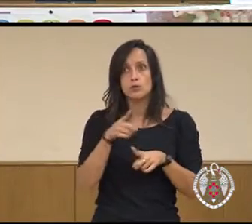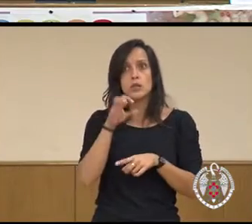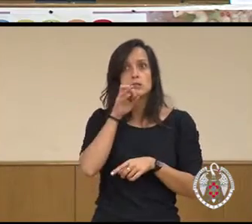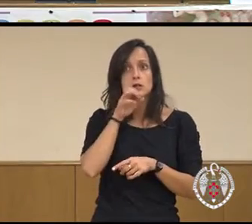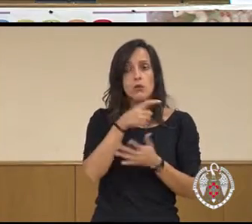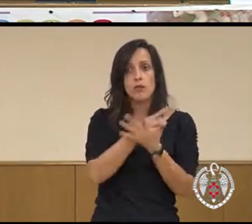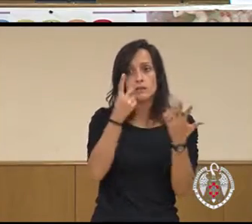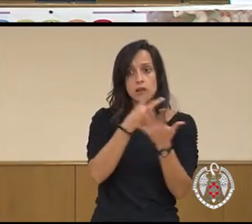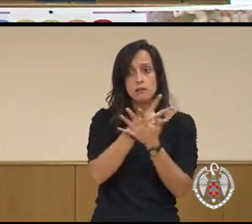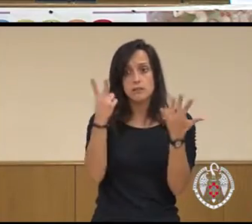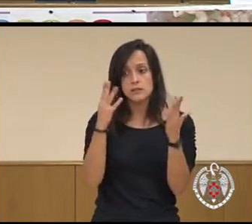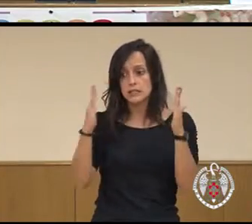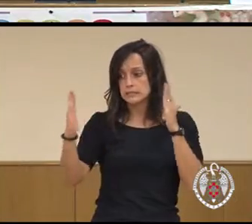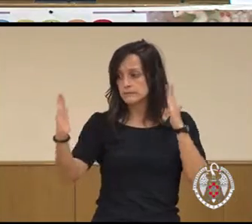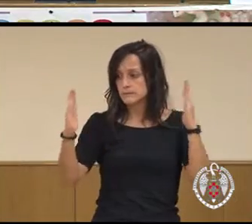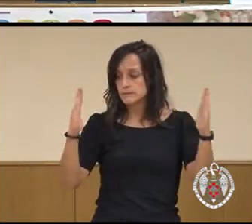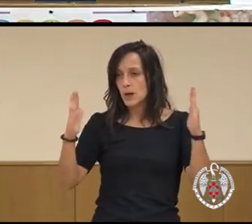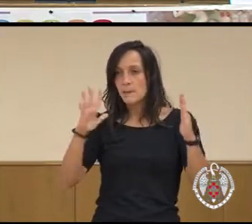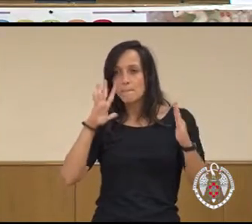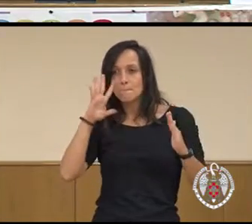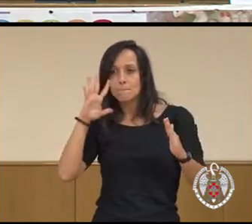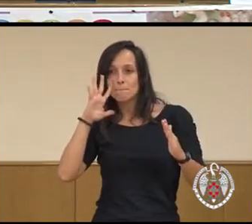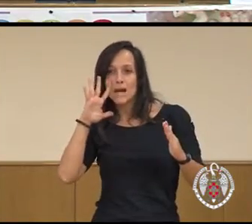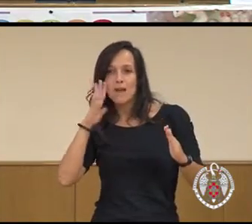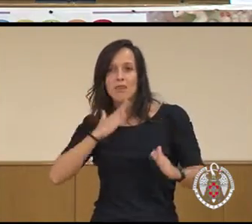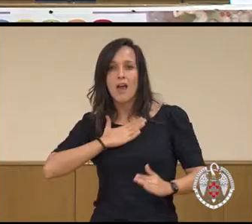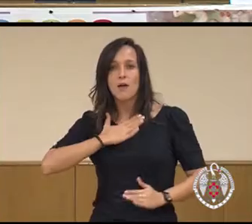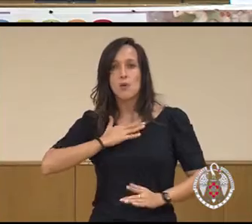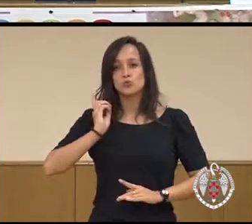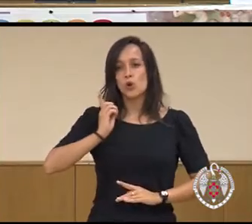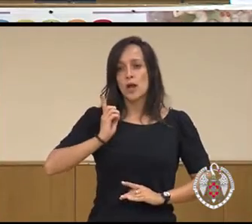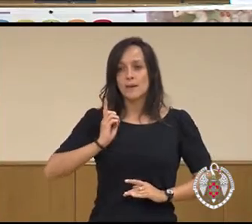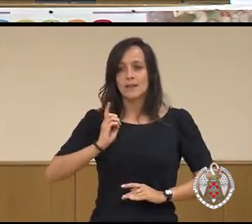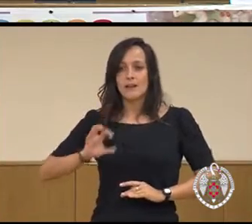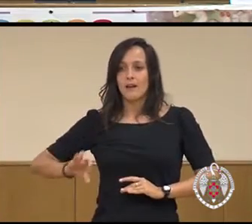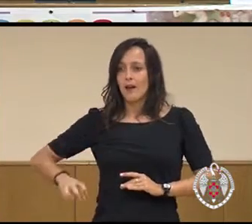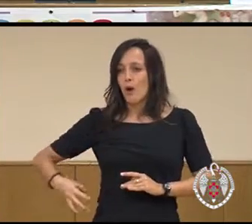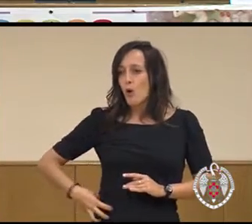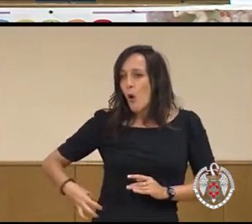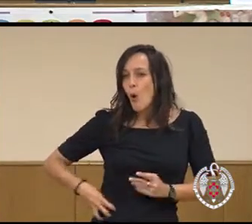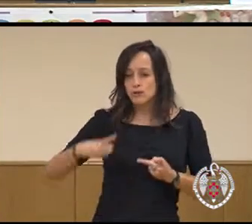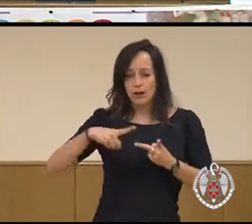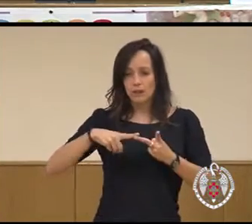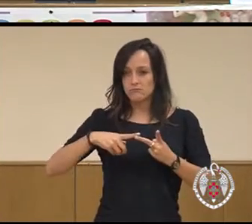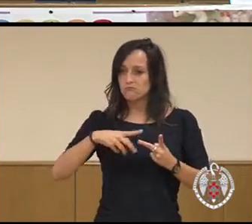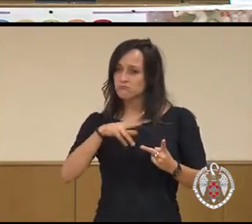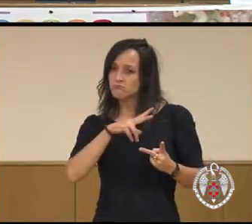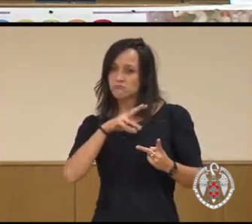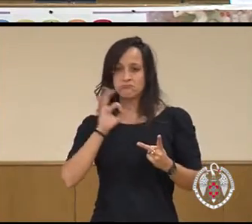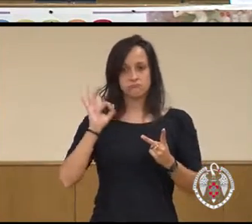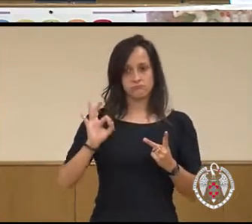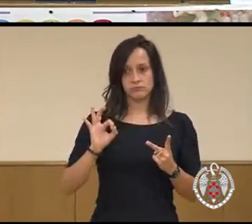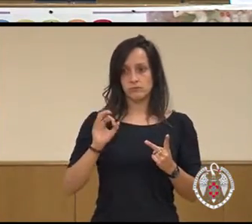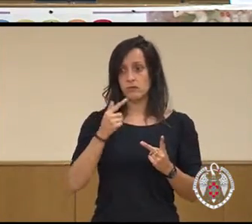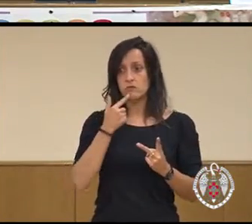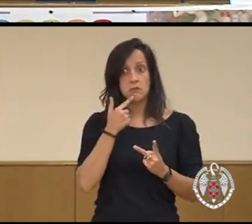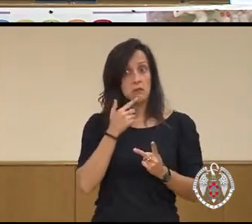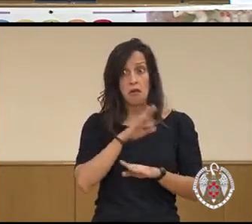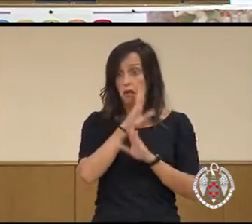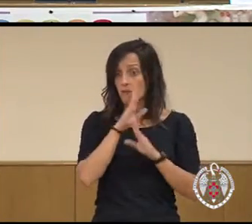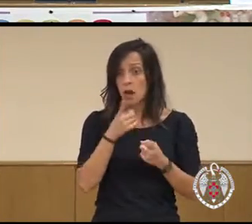tiene este carácter casi aristocrático del arte y de todo lo material, de modo que las piezas son muy sencillas y no tienen